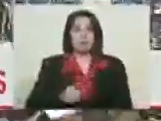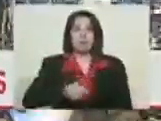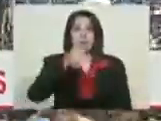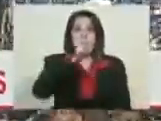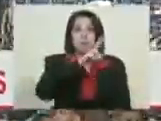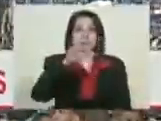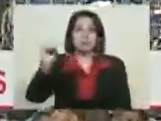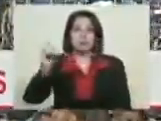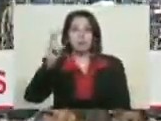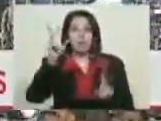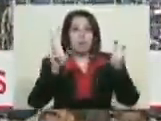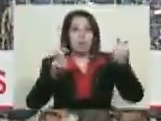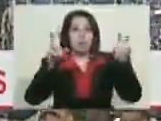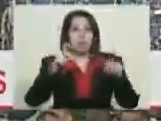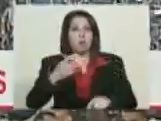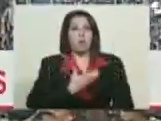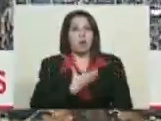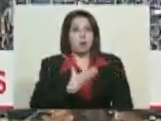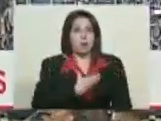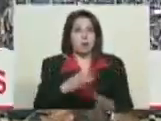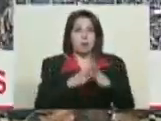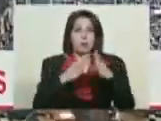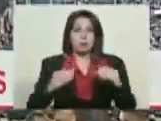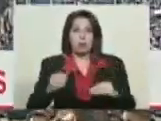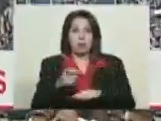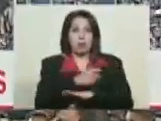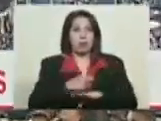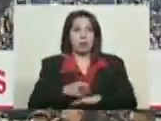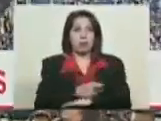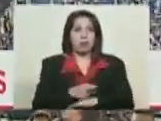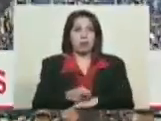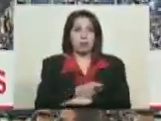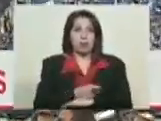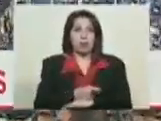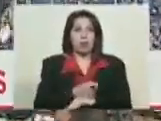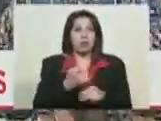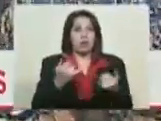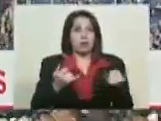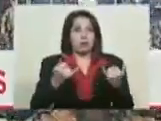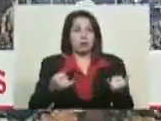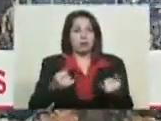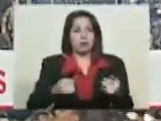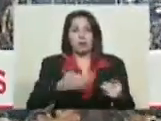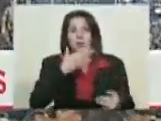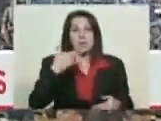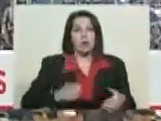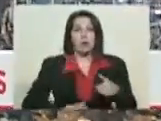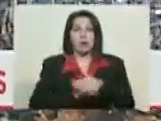300 nuevos alcaldes y alcaldesas a gobernar en favor del pueblo. De esta